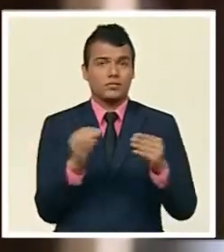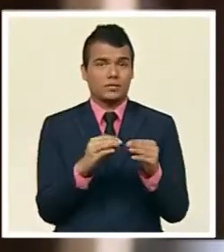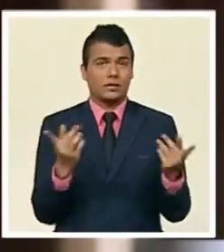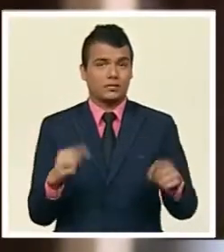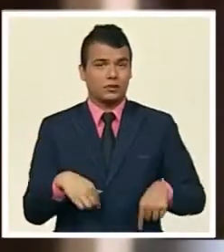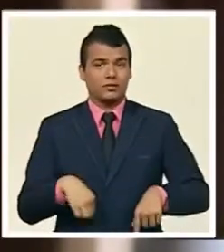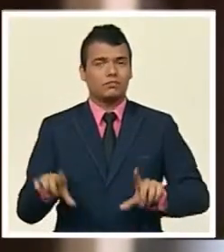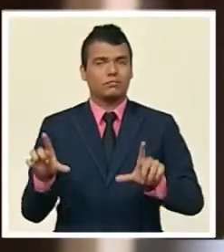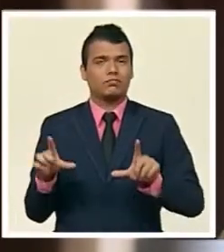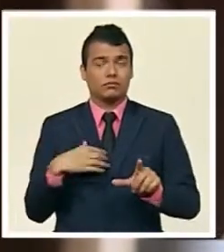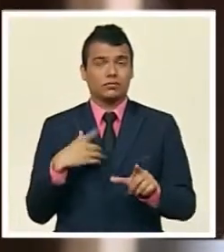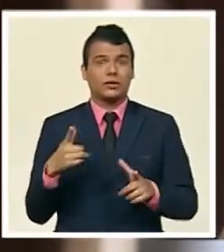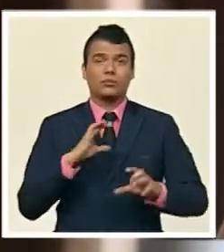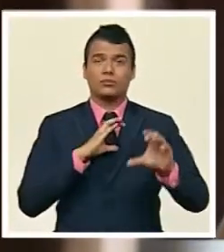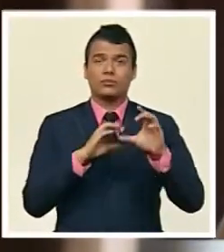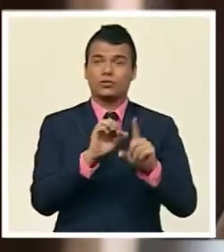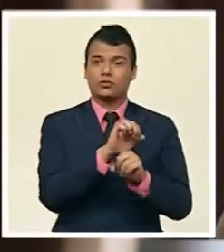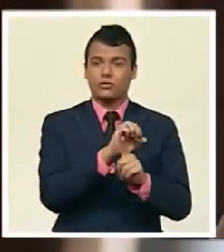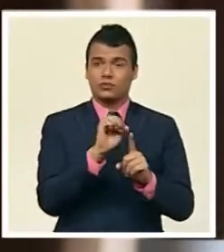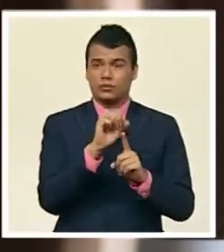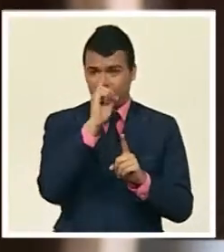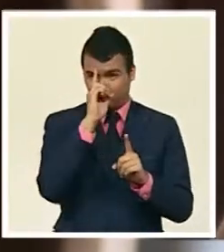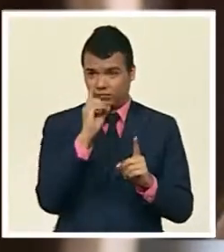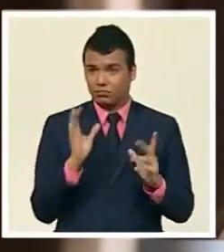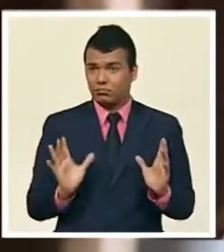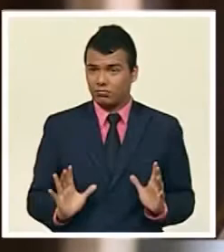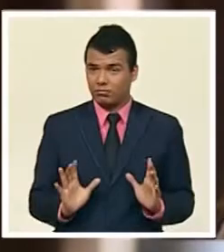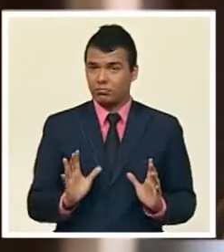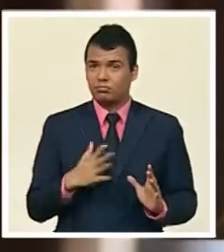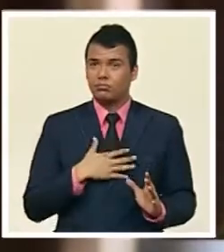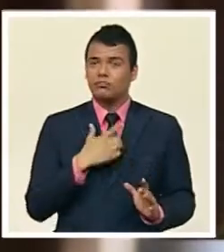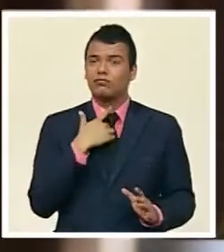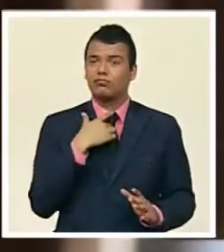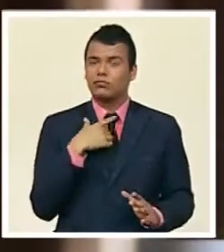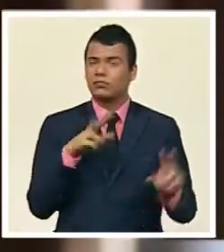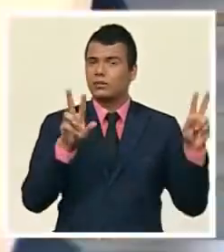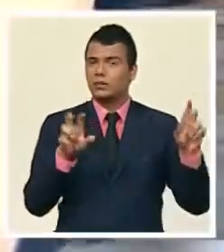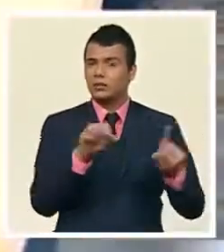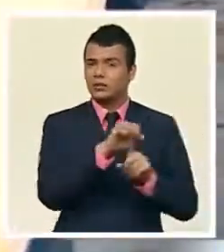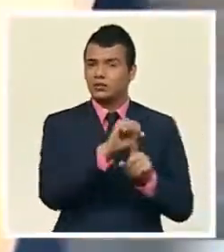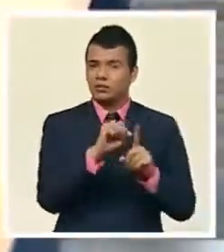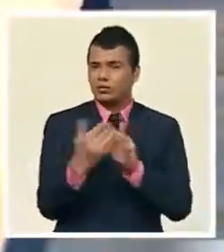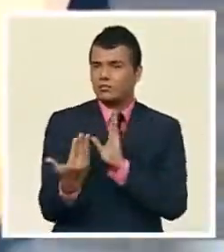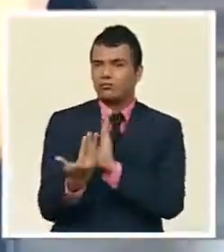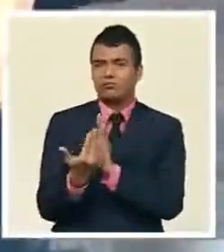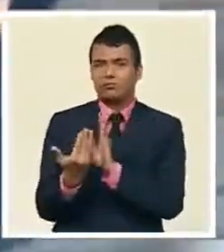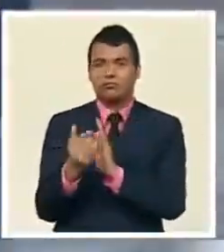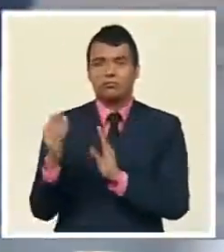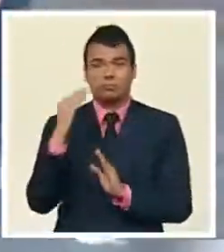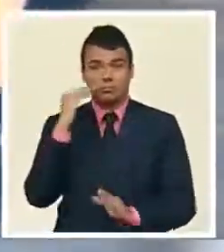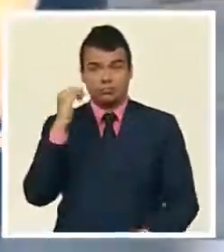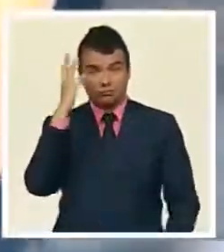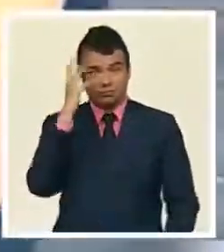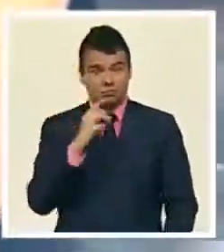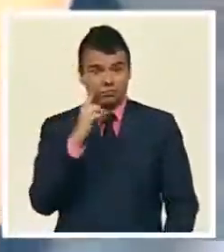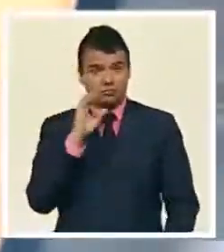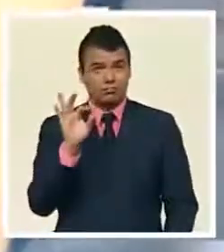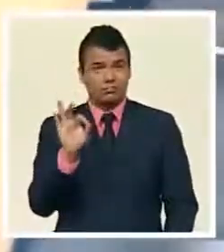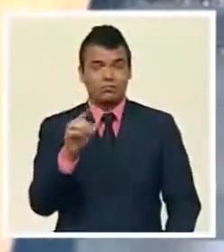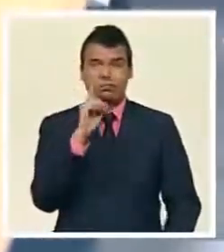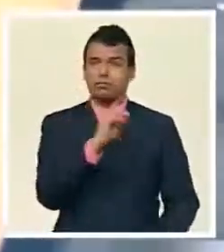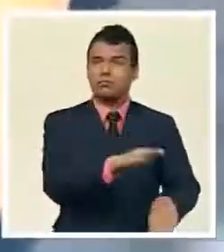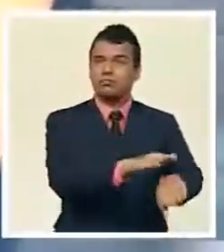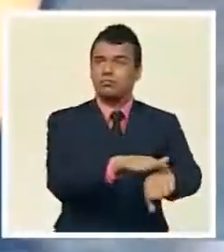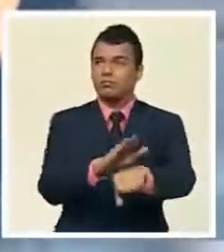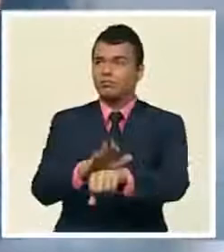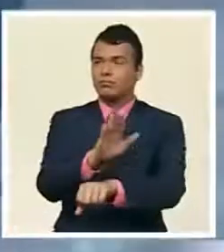de comunicación. Me gusta la parte social, la educación. Esta bella y talentosa les envía un mensaje